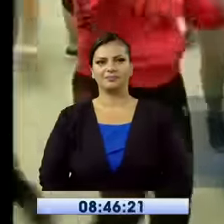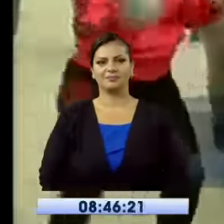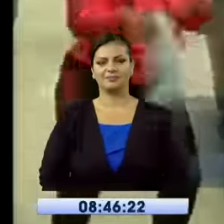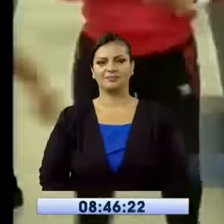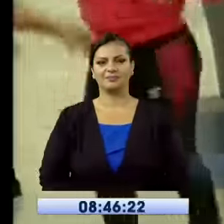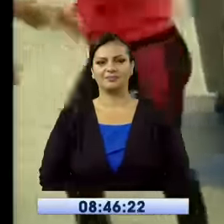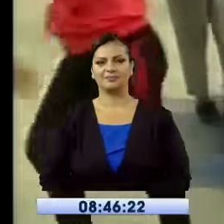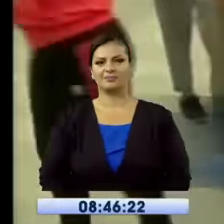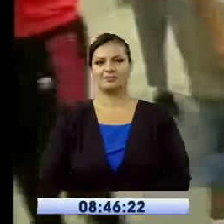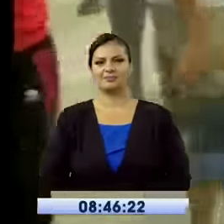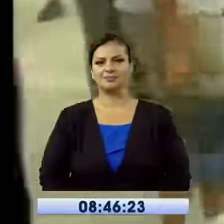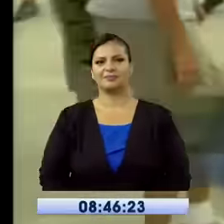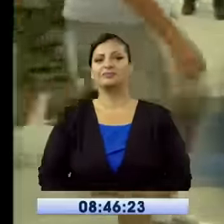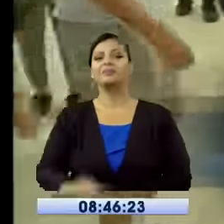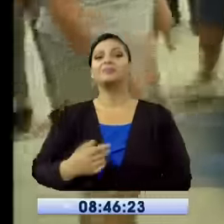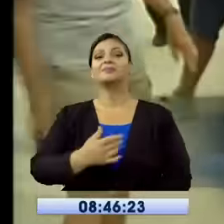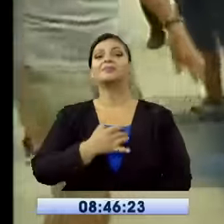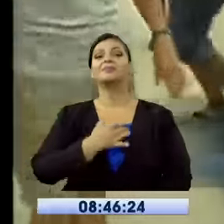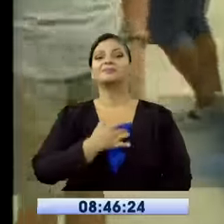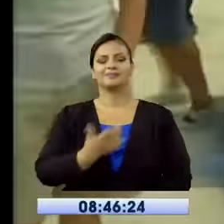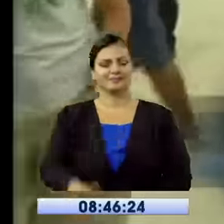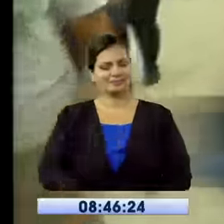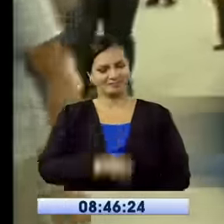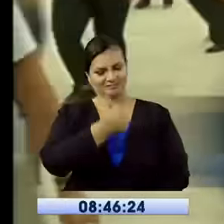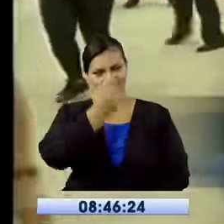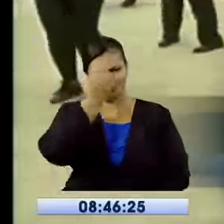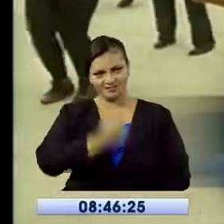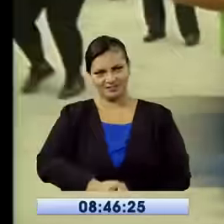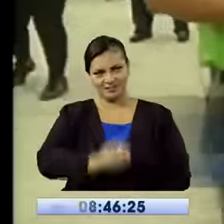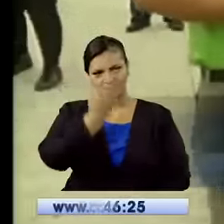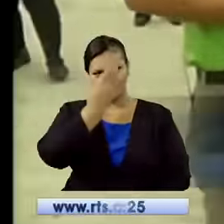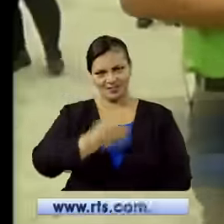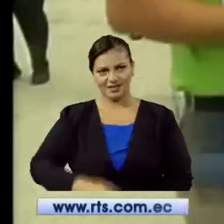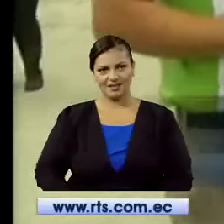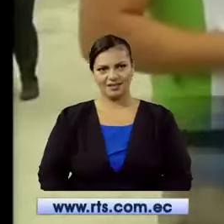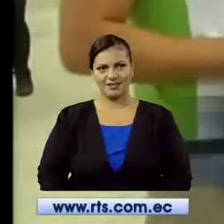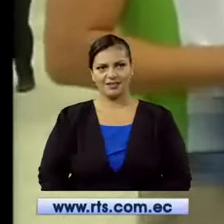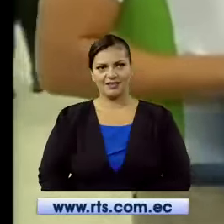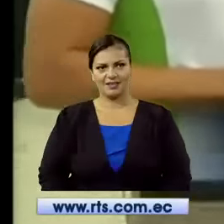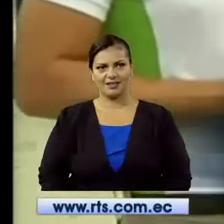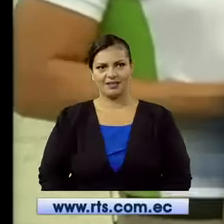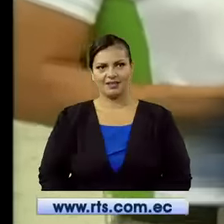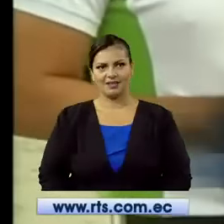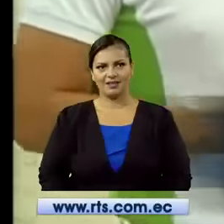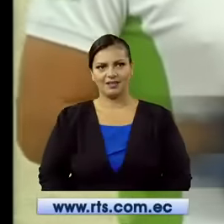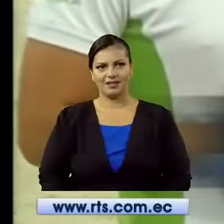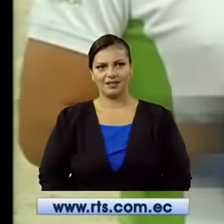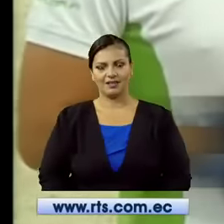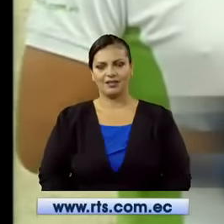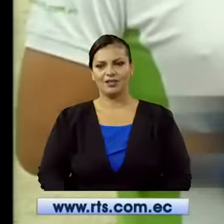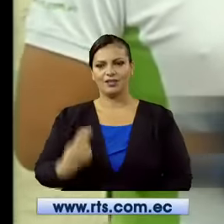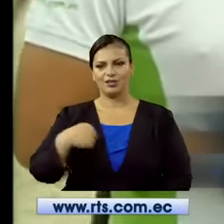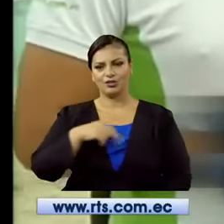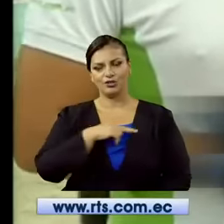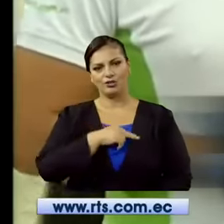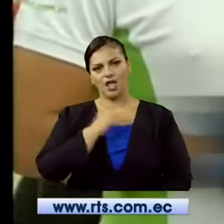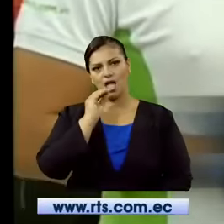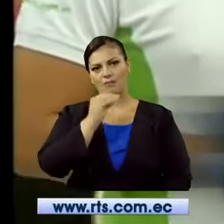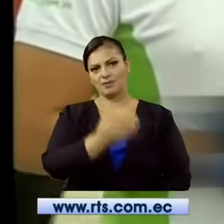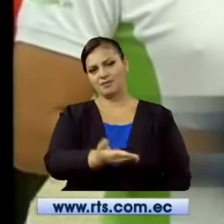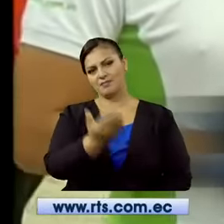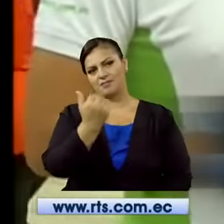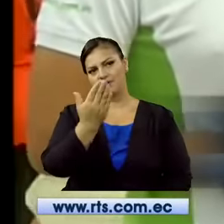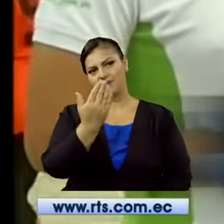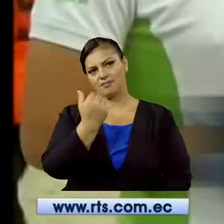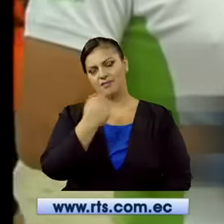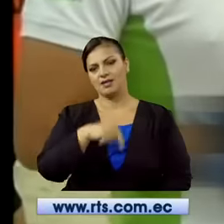¿Cómo la está pasando, amiga? Bien, buenos días. No, sino que aquí nosotros le hicimos el favor de que nos graben para que nos